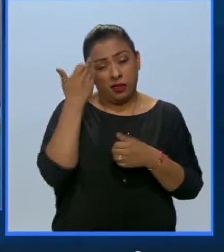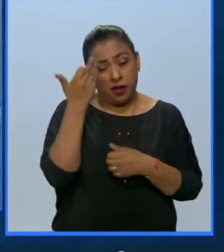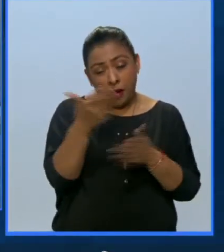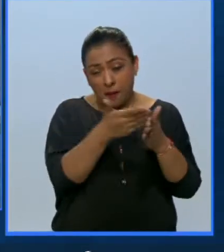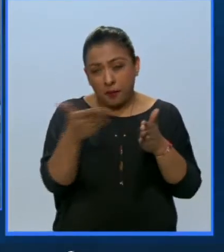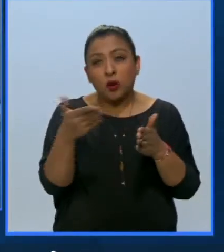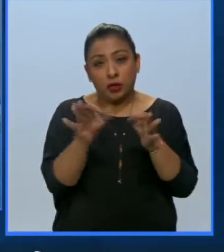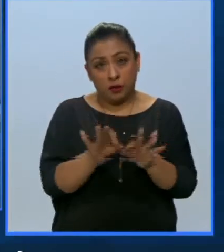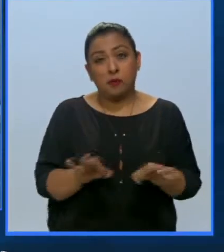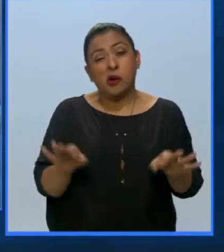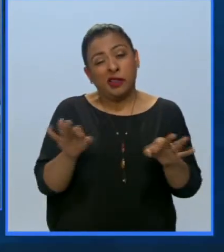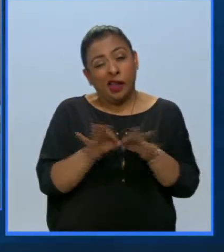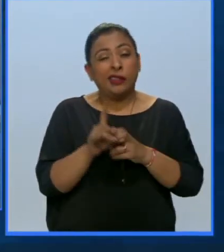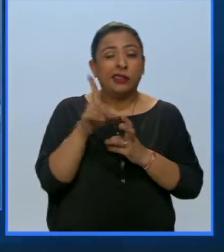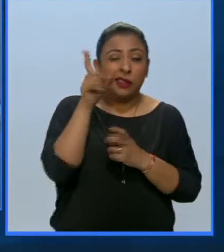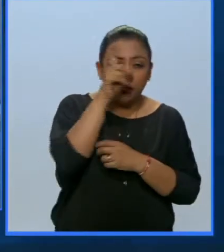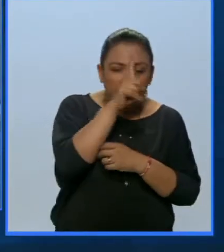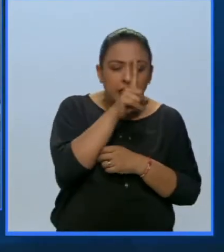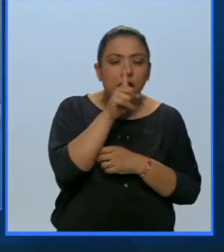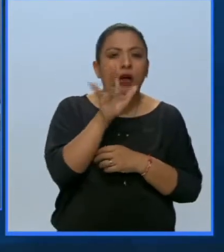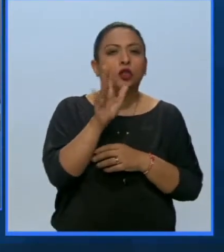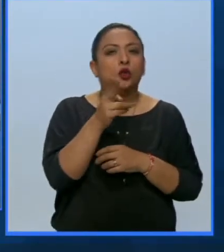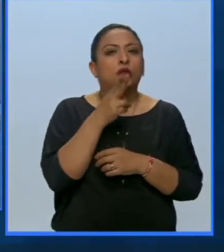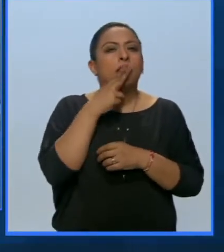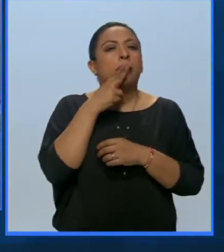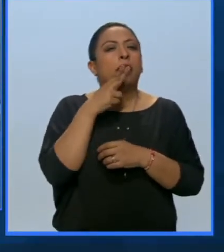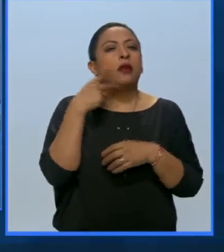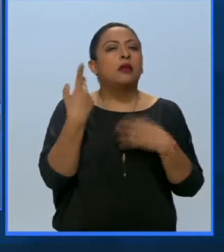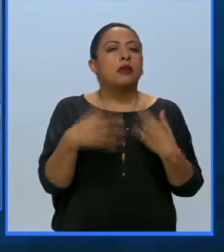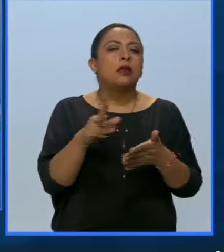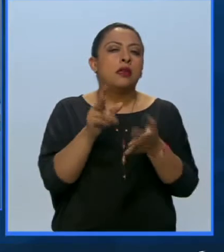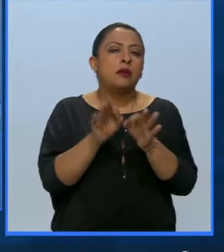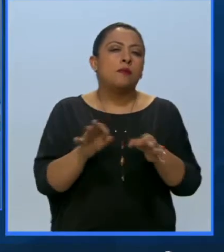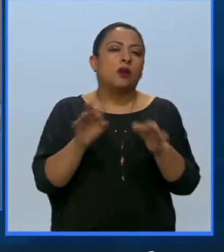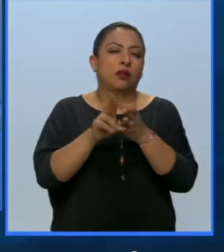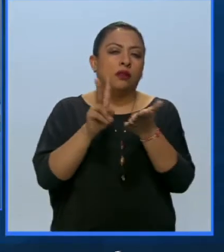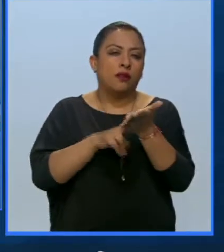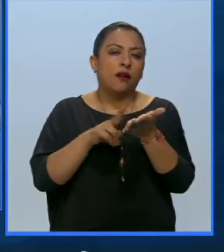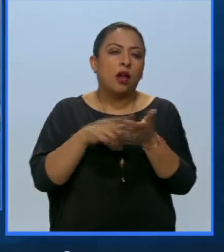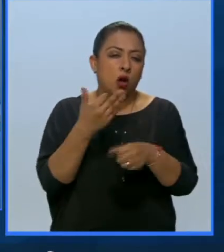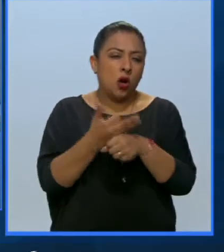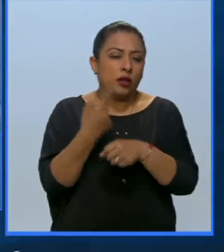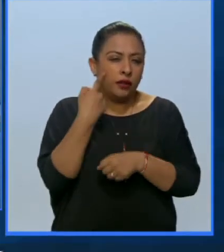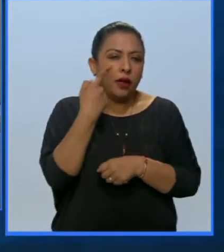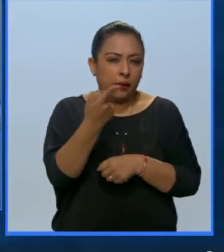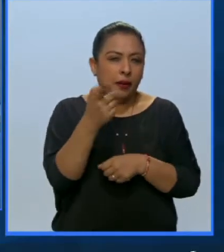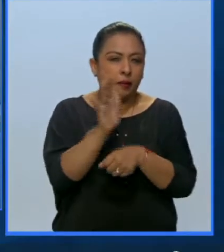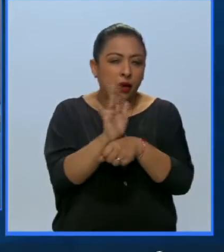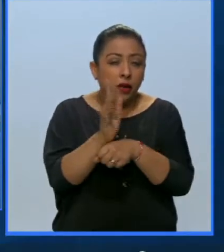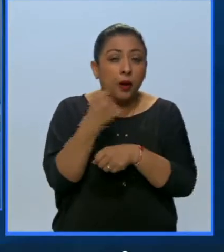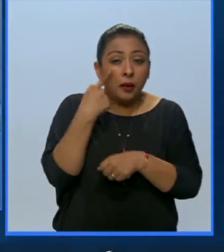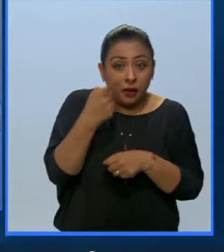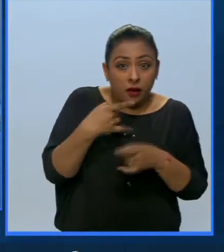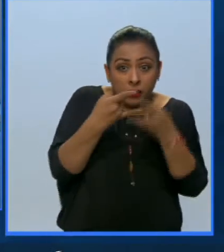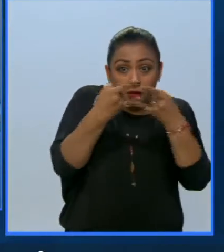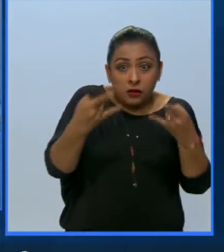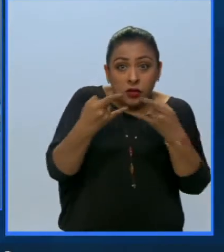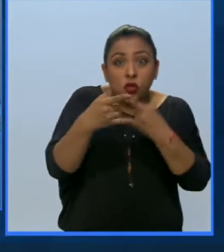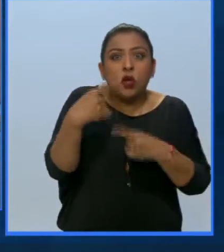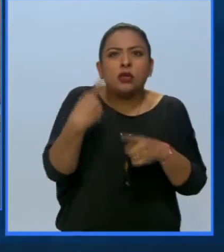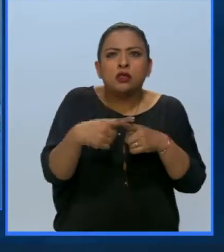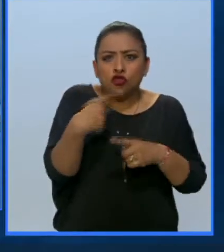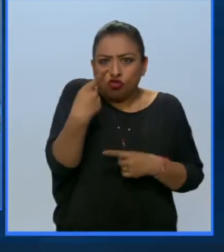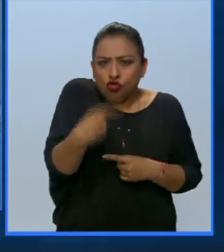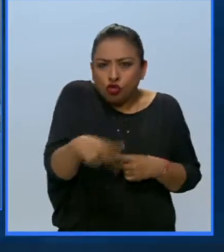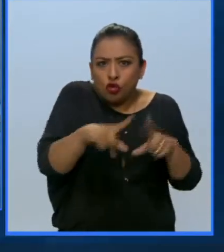muy importante, y que toma un valor más grande ahorita ver esta película, ¿no? Sí. Podernos ver, porque al final son nuestras historias,